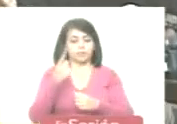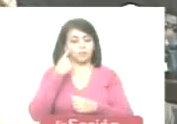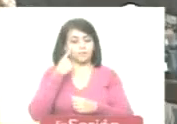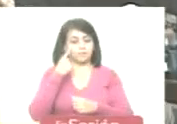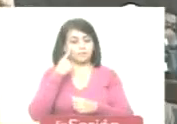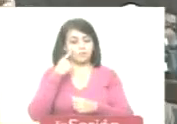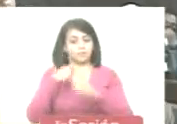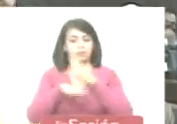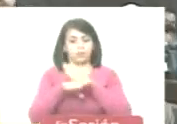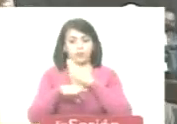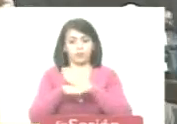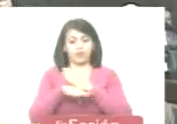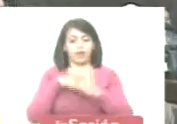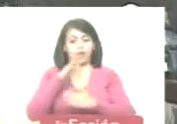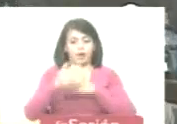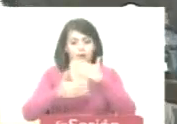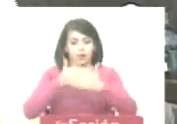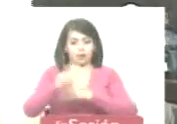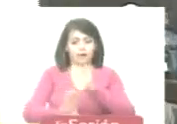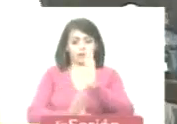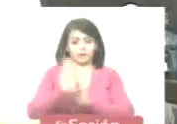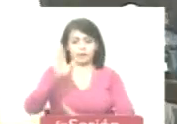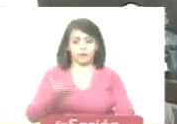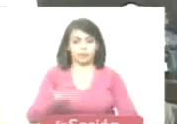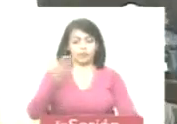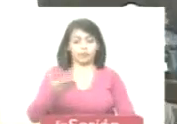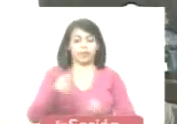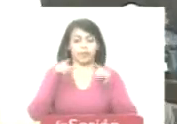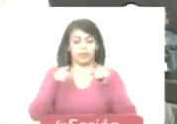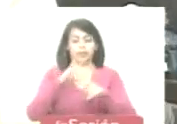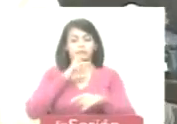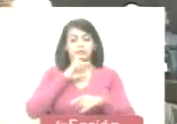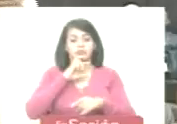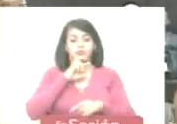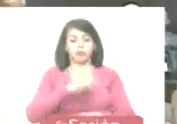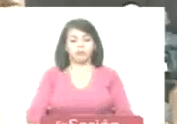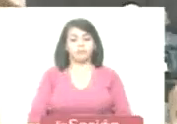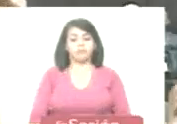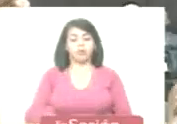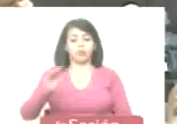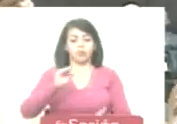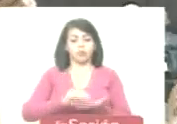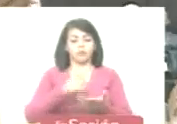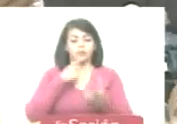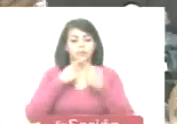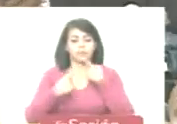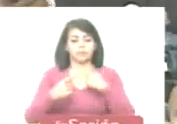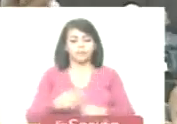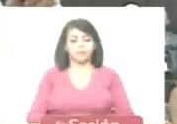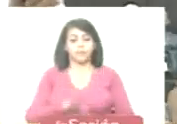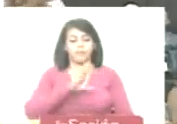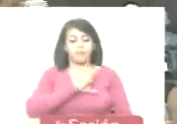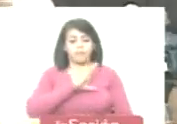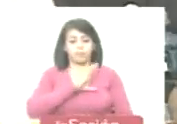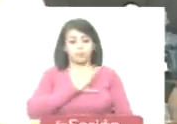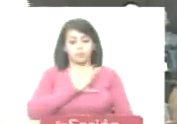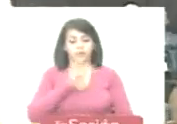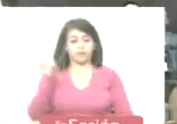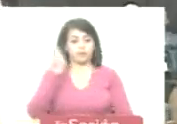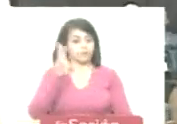pendiente, con avances importantes. Y ese oro, lo reiteramos acá, pertenece a